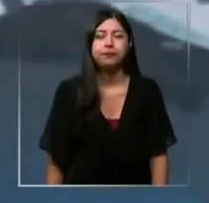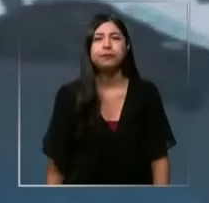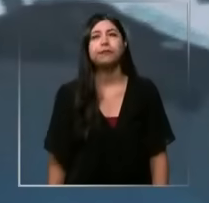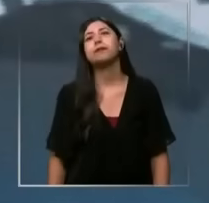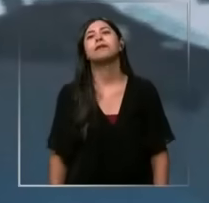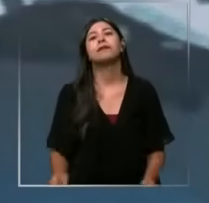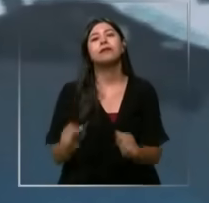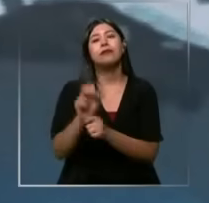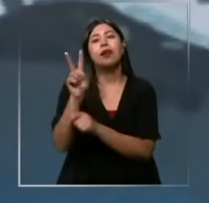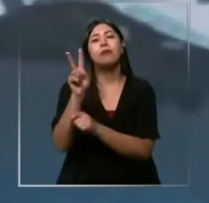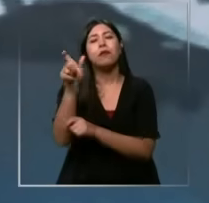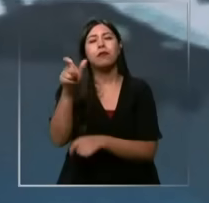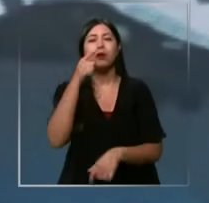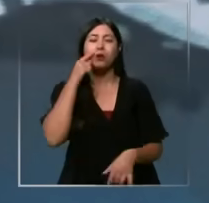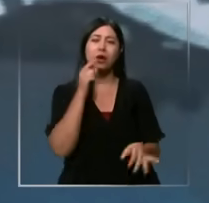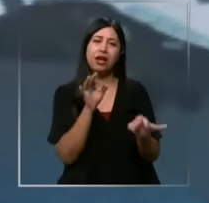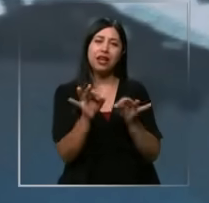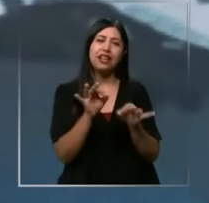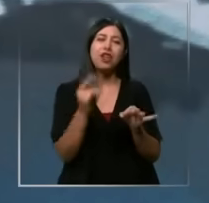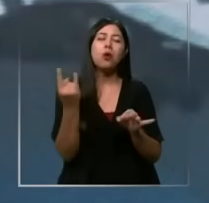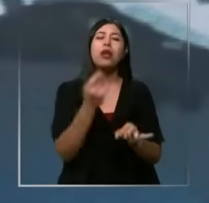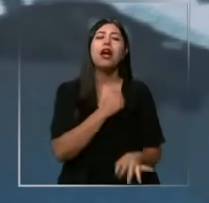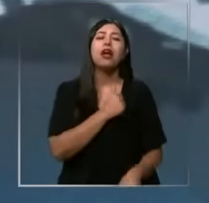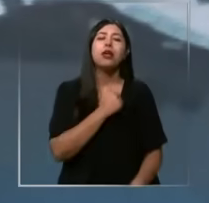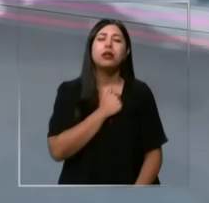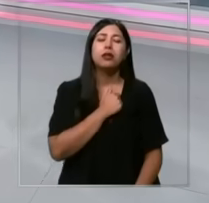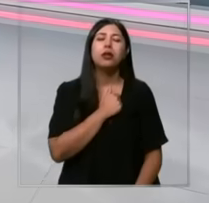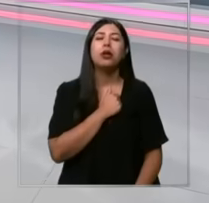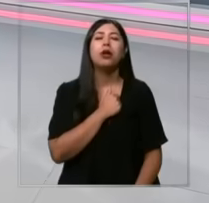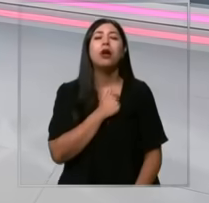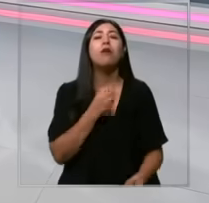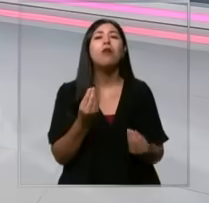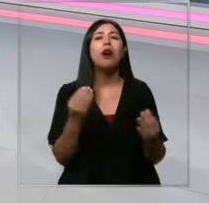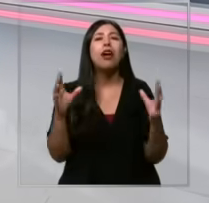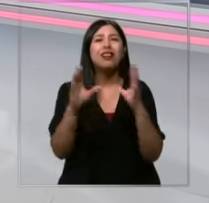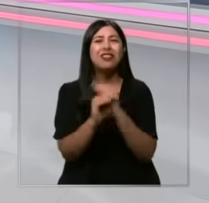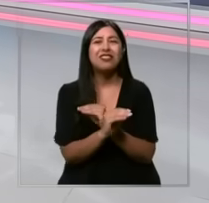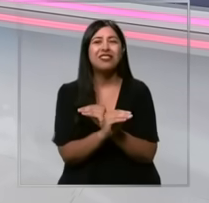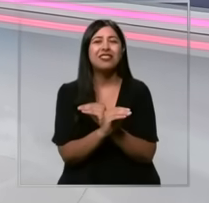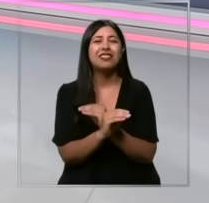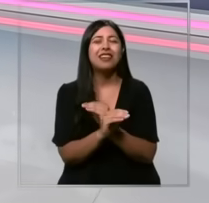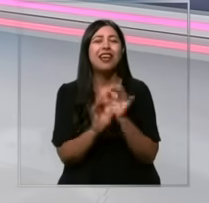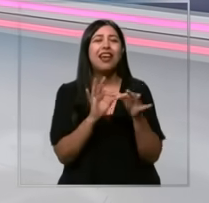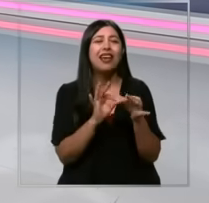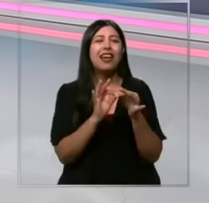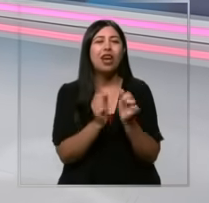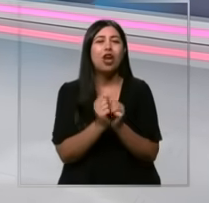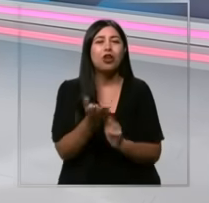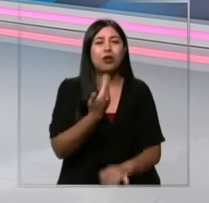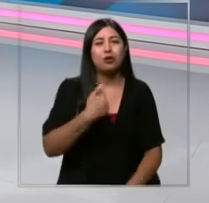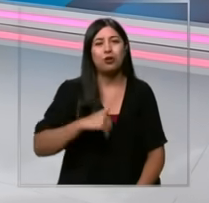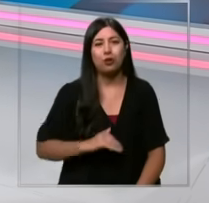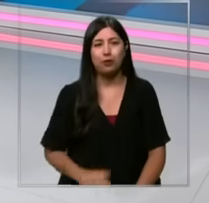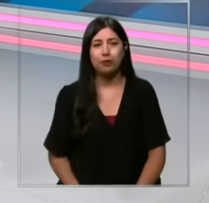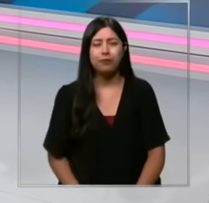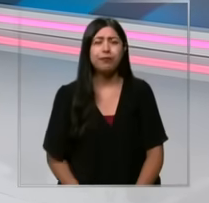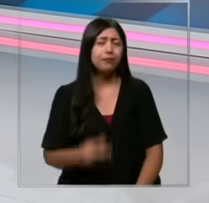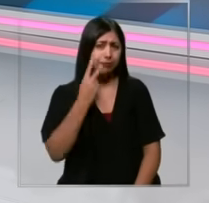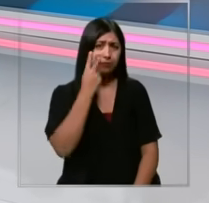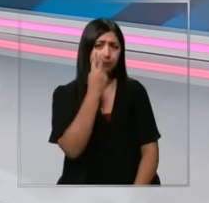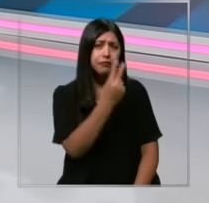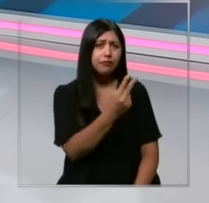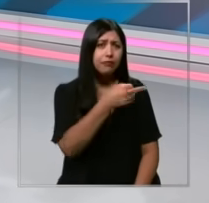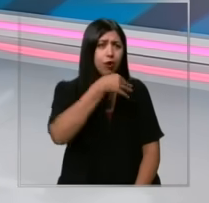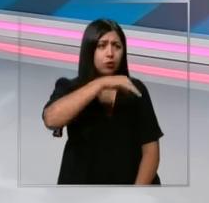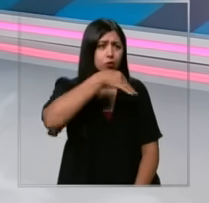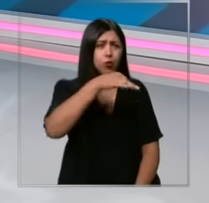Estamos junto al profesor de Ingeniería Mecánica de la Universidad Católica, Luciano Chang. Profesor, buenas noches, gracias por estar hoy con nosotros. Hola, buenas noches. Veíamos el relato, claramente esto